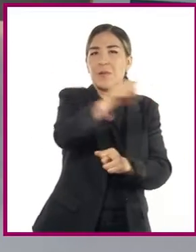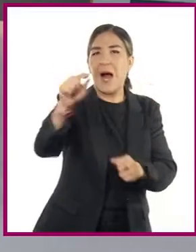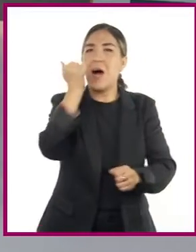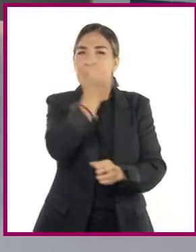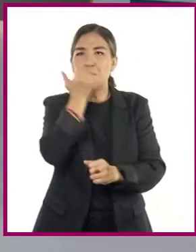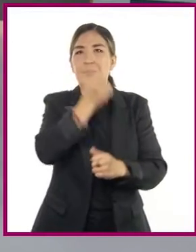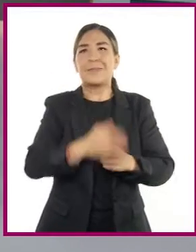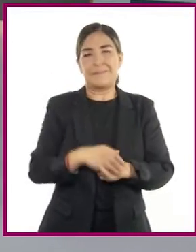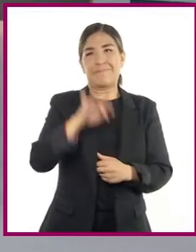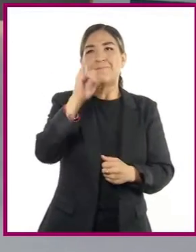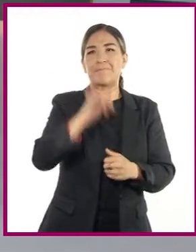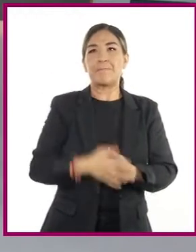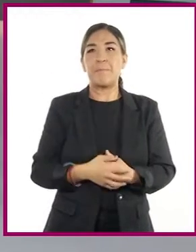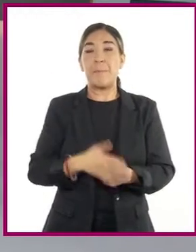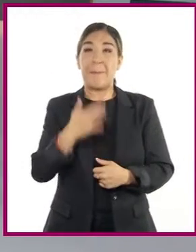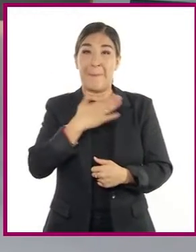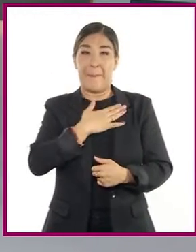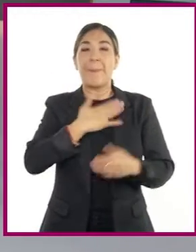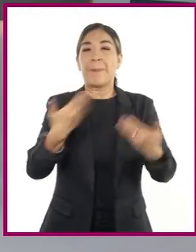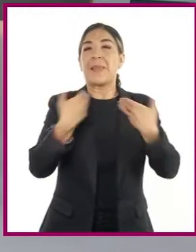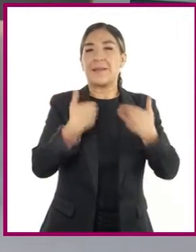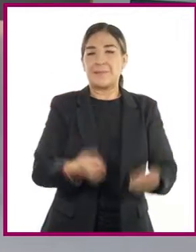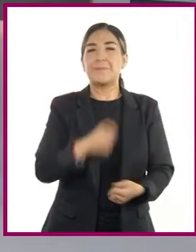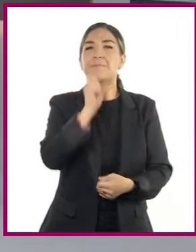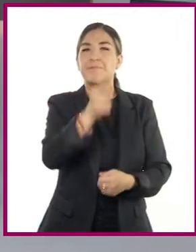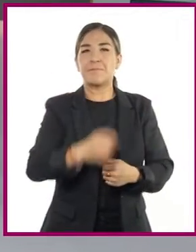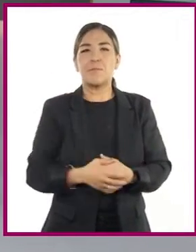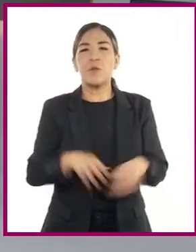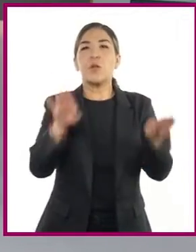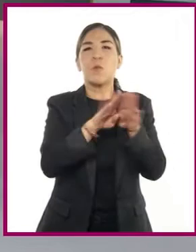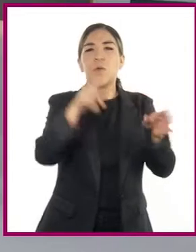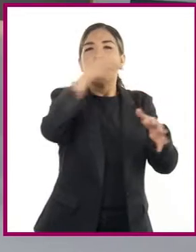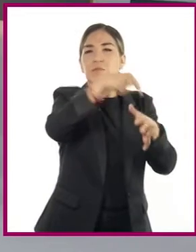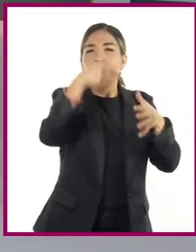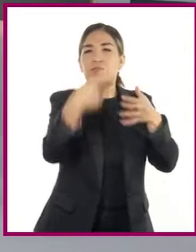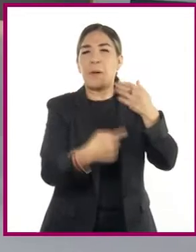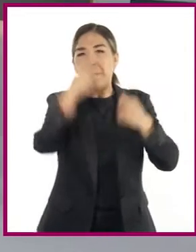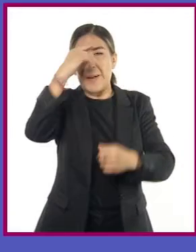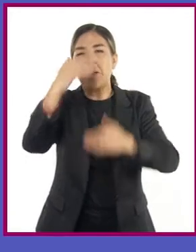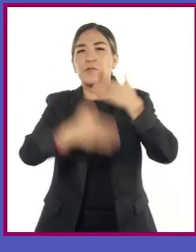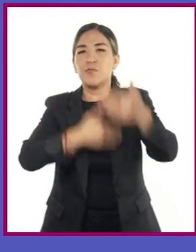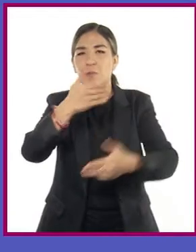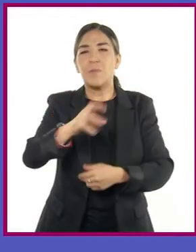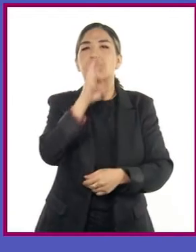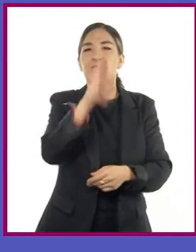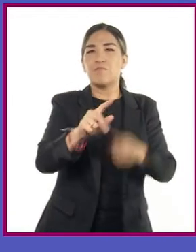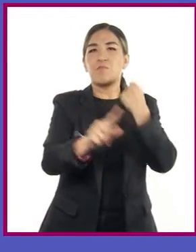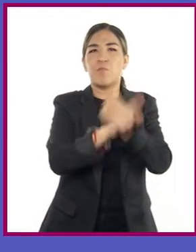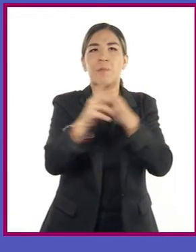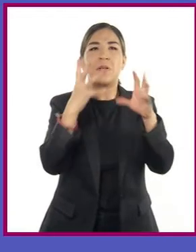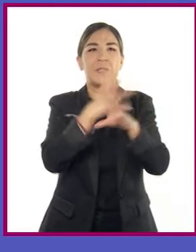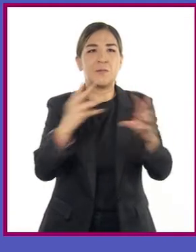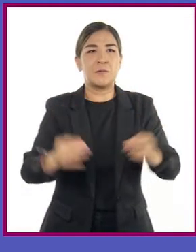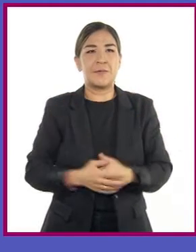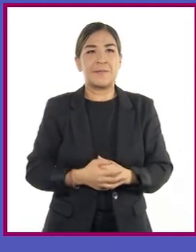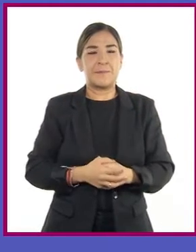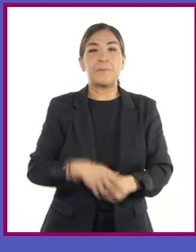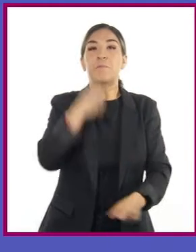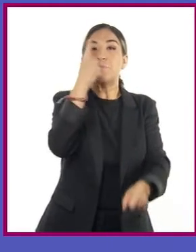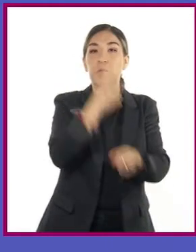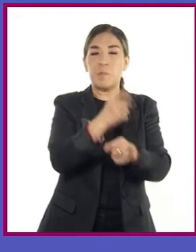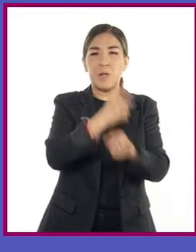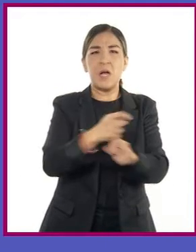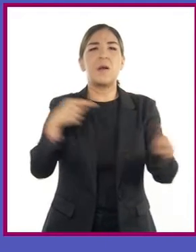mire, si entendí bien, estas son las etapas para resolver un conflicto. 1. Identificar